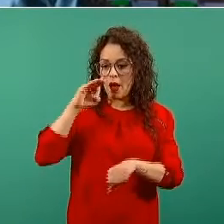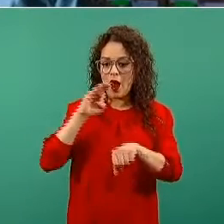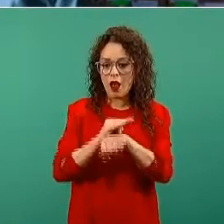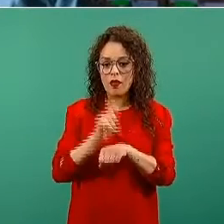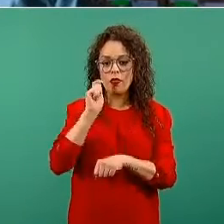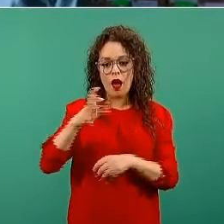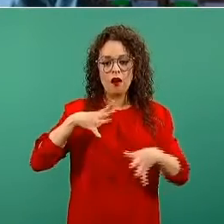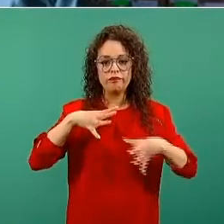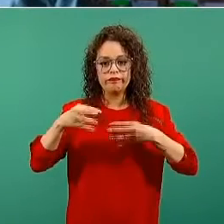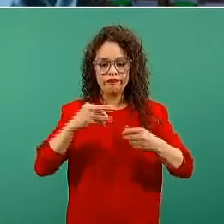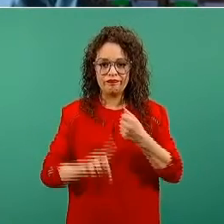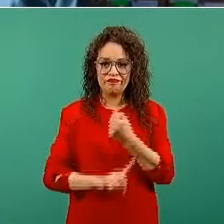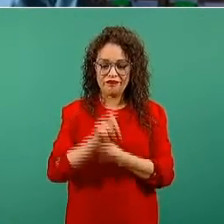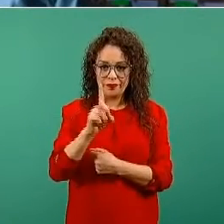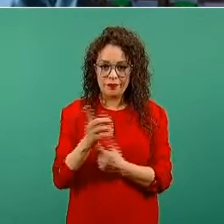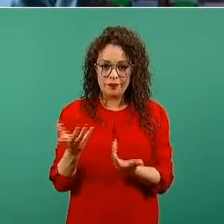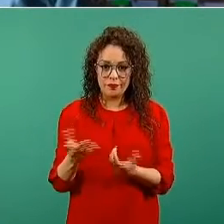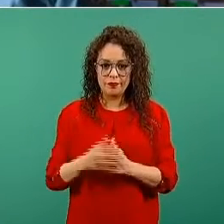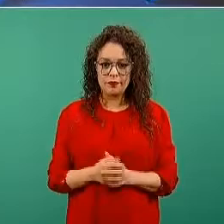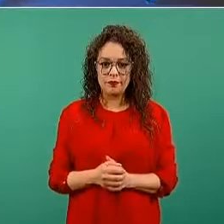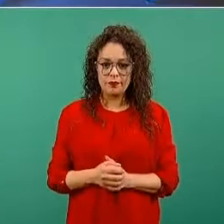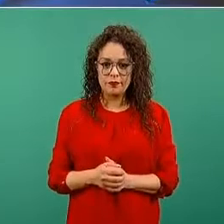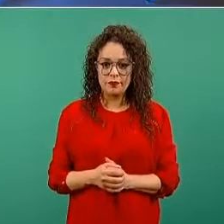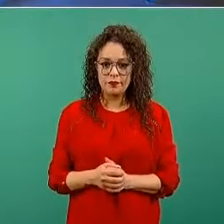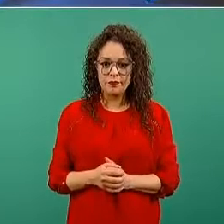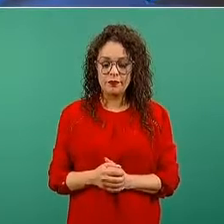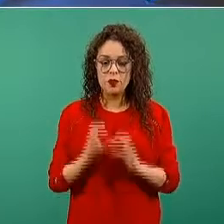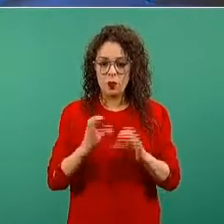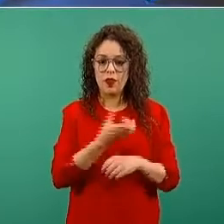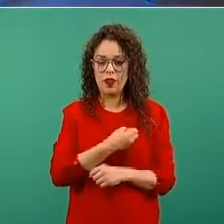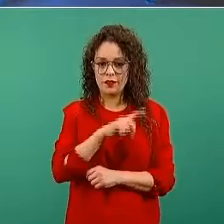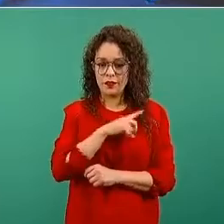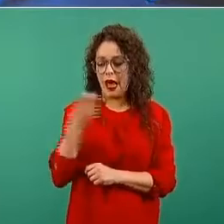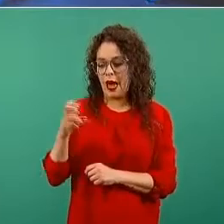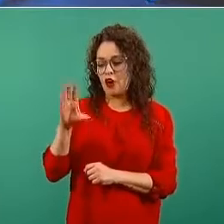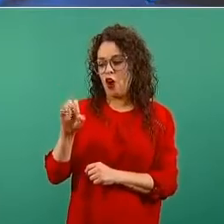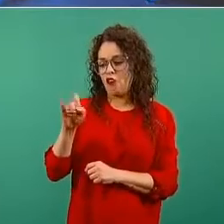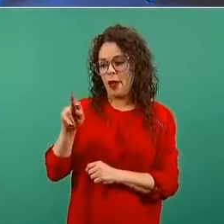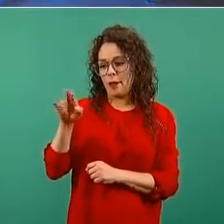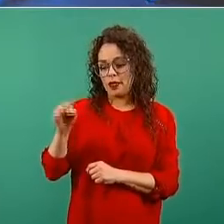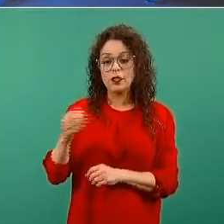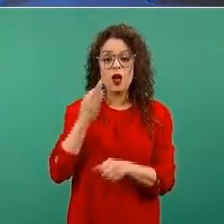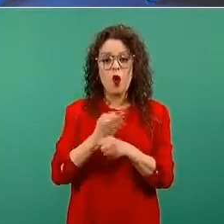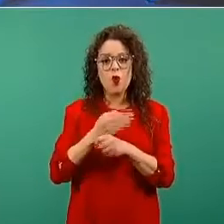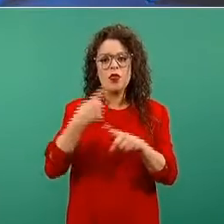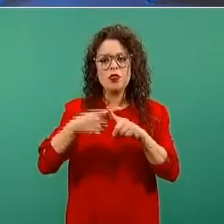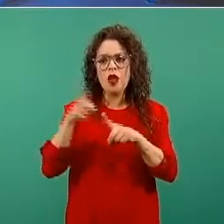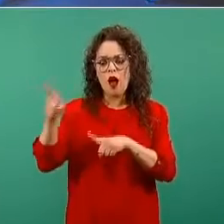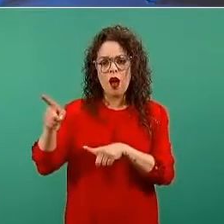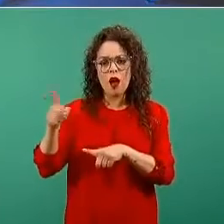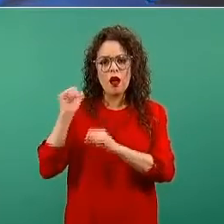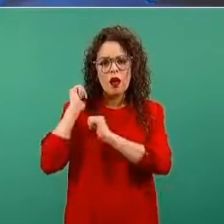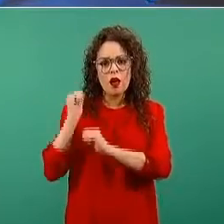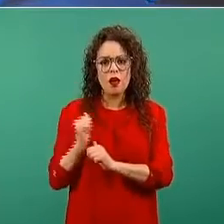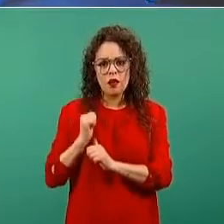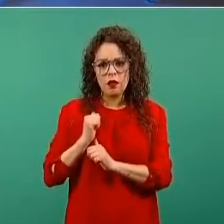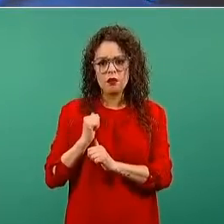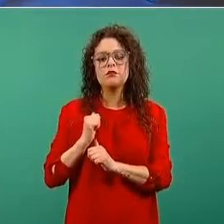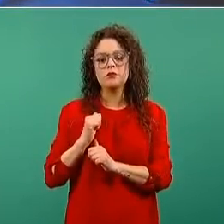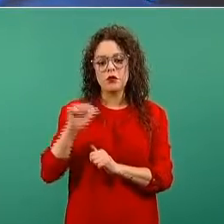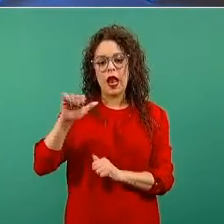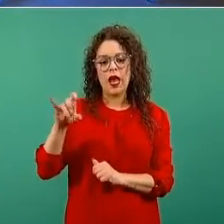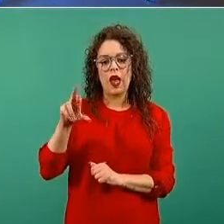contra Riesgos Sanitarios. Hoy al frente está nuestro apreciado doctor Alejandro Sbarch, que ha